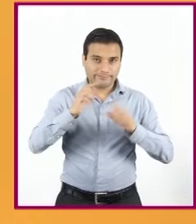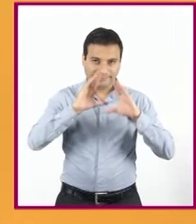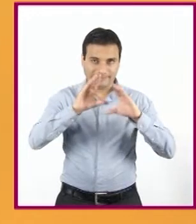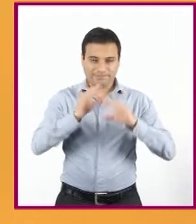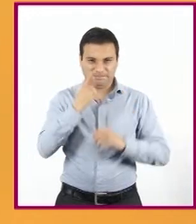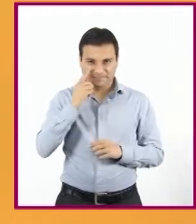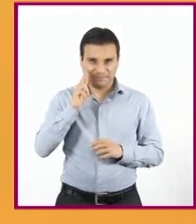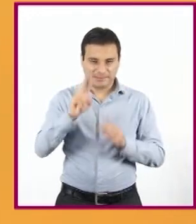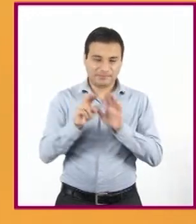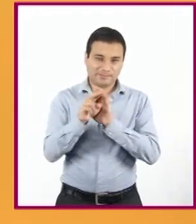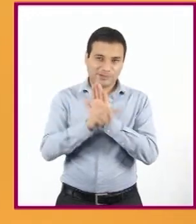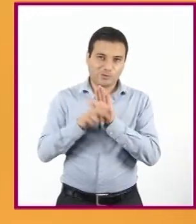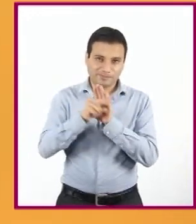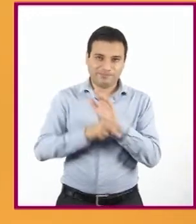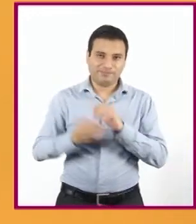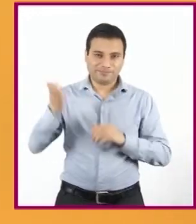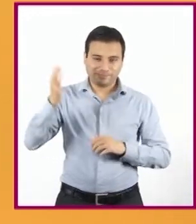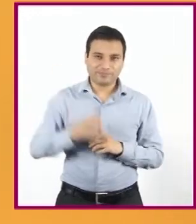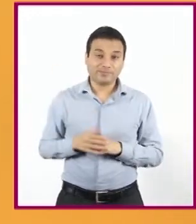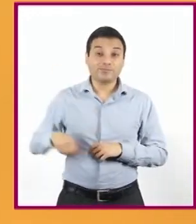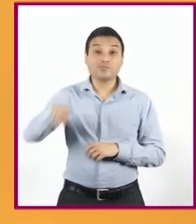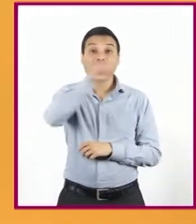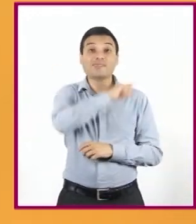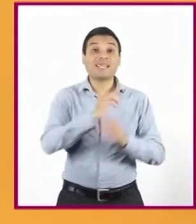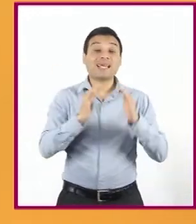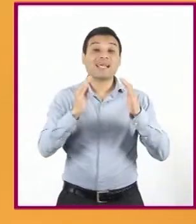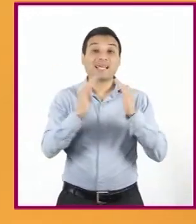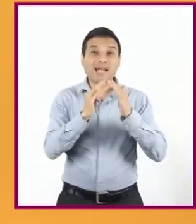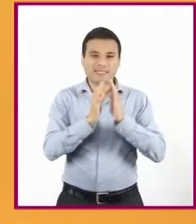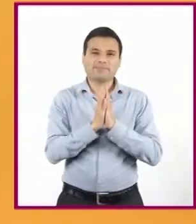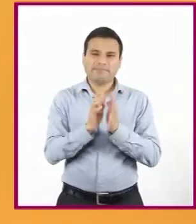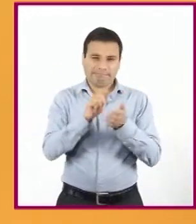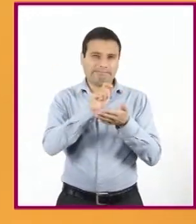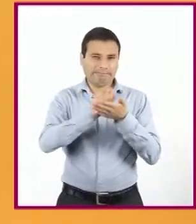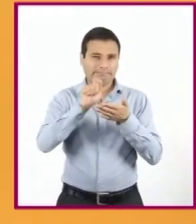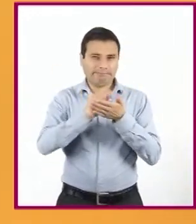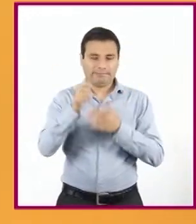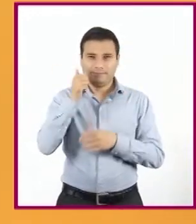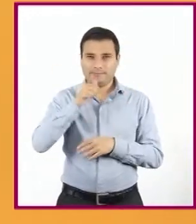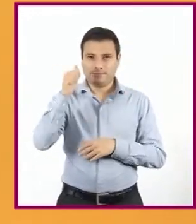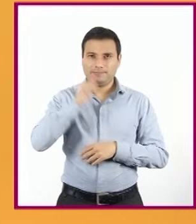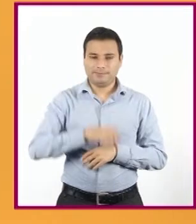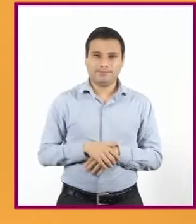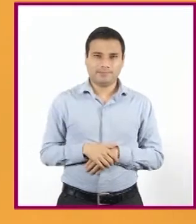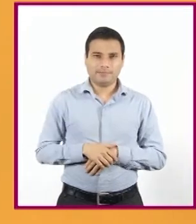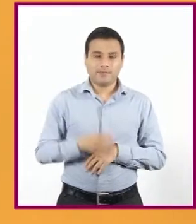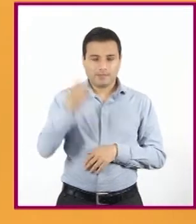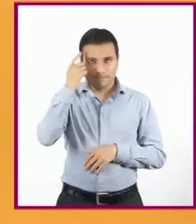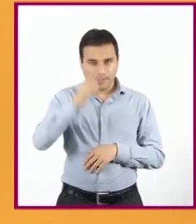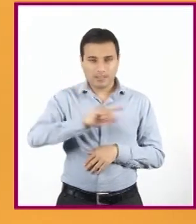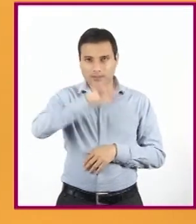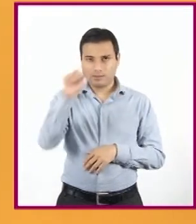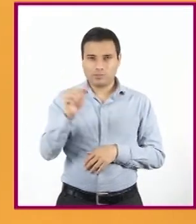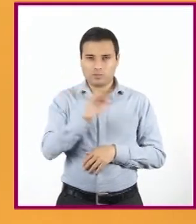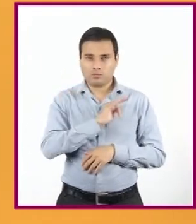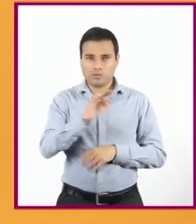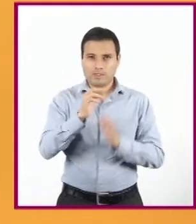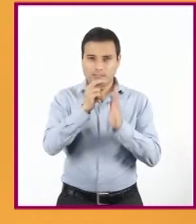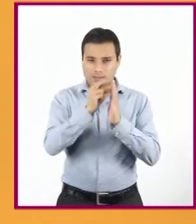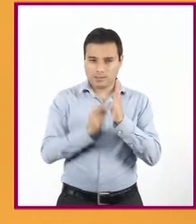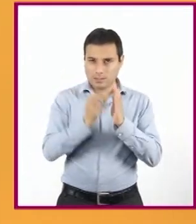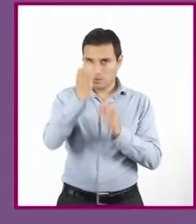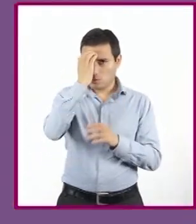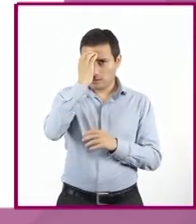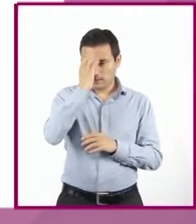audiovisual. En casa, tomen nota de la información que se vaya generando para construir juntos la regla de la